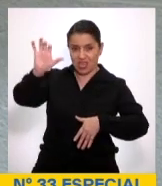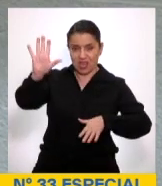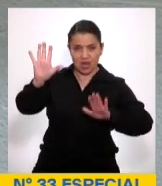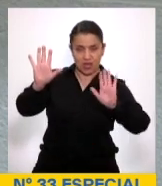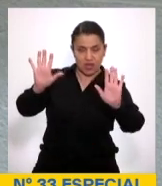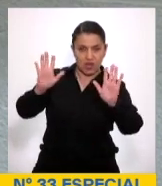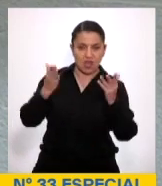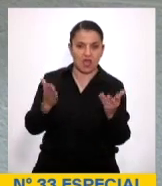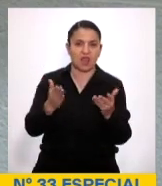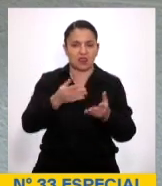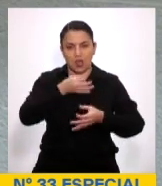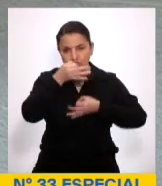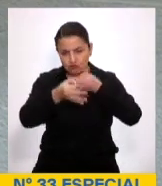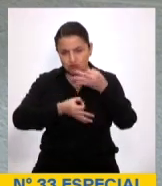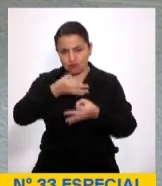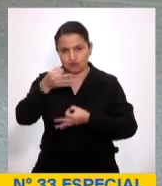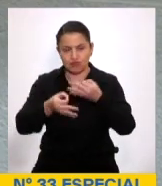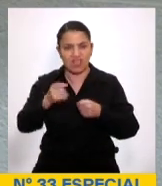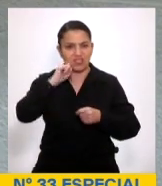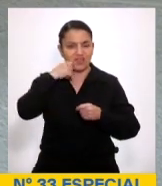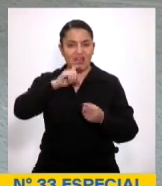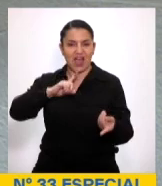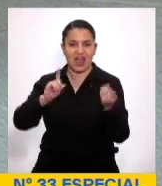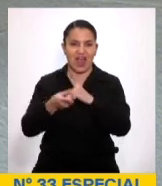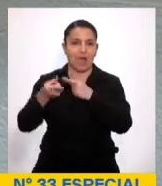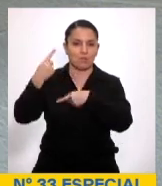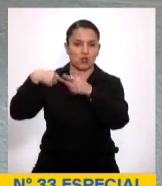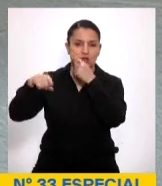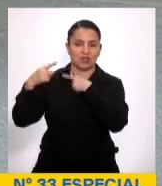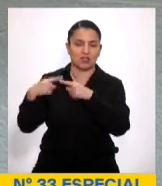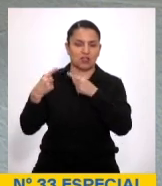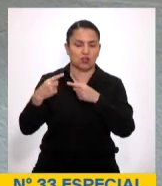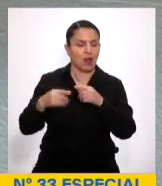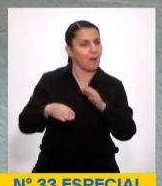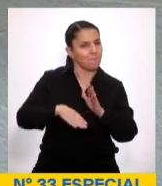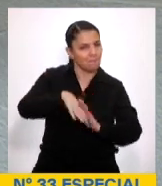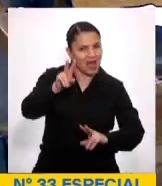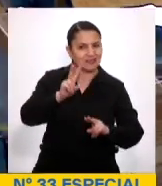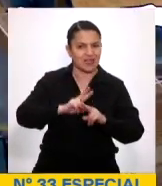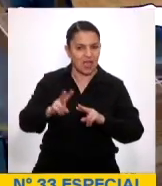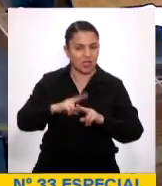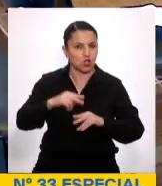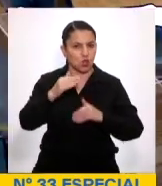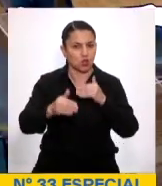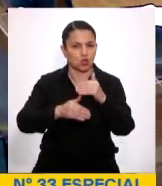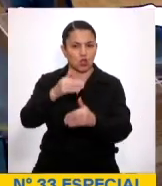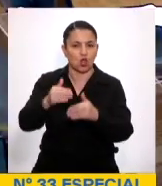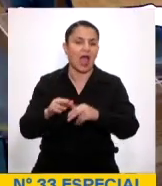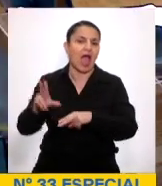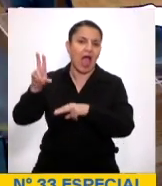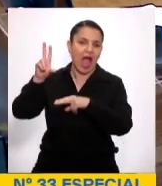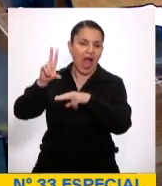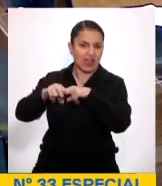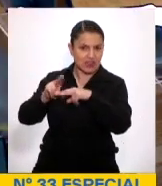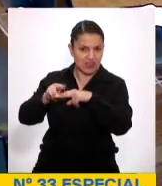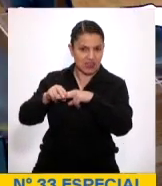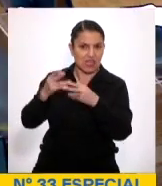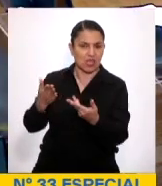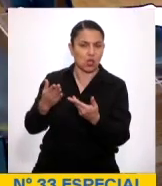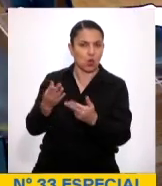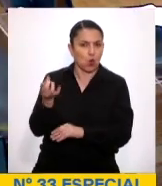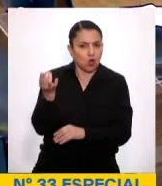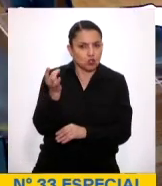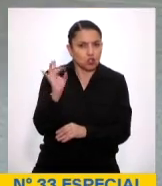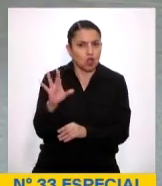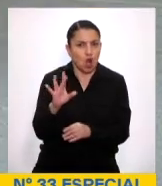marcaban un punto de inflexión en la historia los hechos serían más porfiados ya que el Antiguo régimen no estaría dispuesto a simplemente salir de